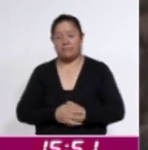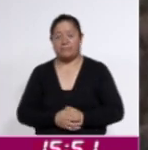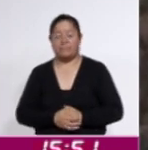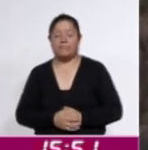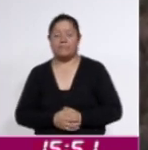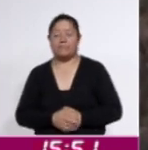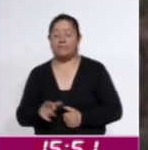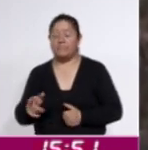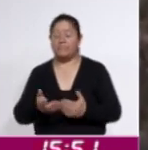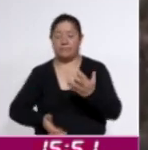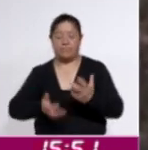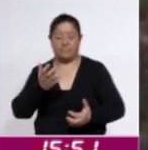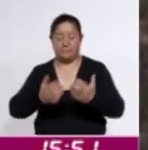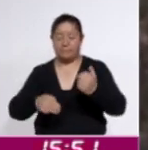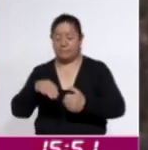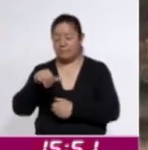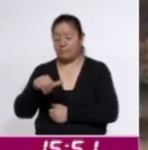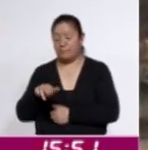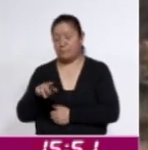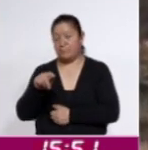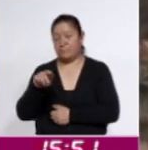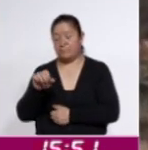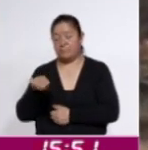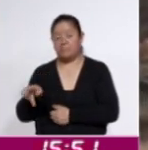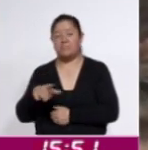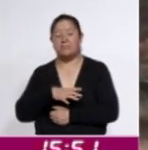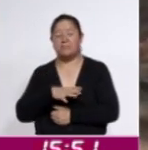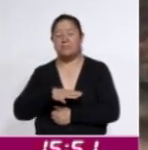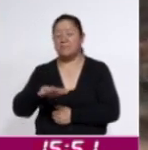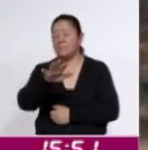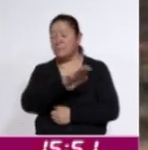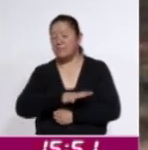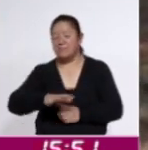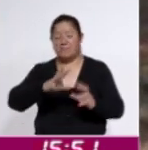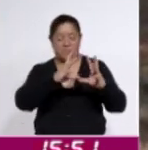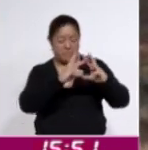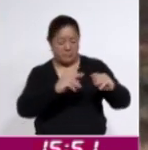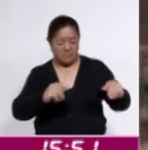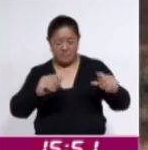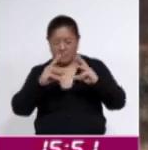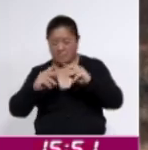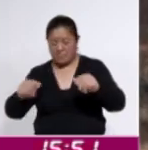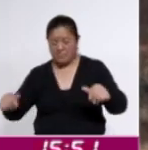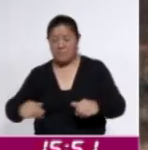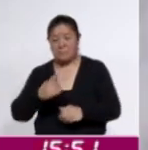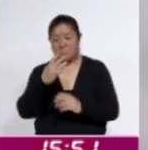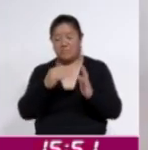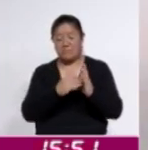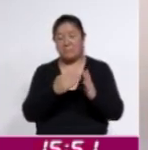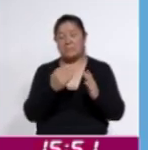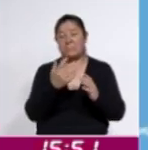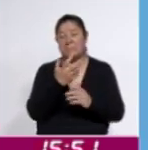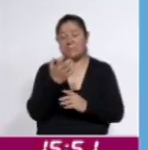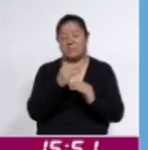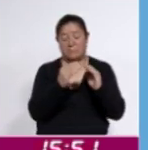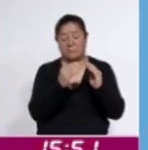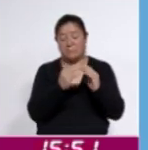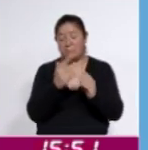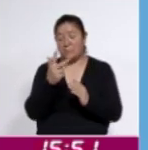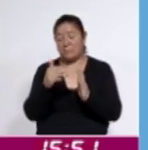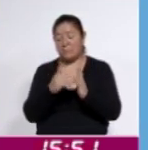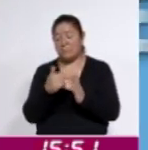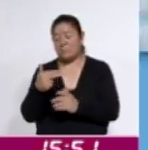incendio, bautizado como Mountain, ya devoró casi 8.000 hectáreas y amenaza unos 3.500 hogares.